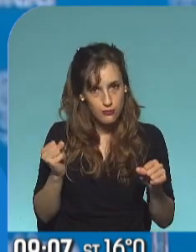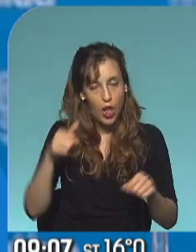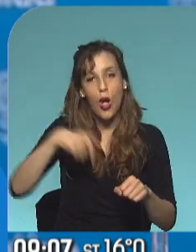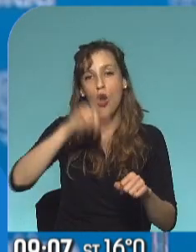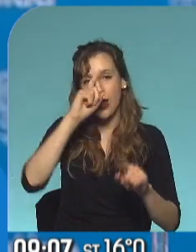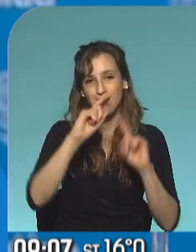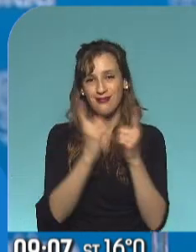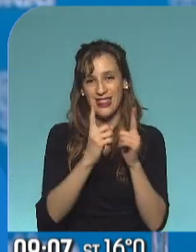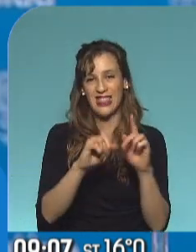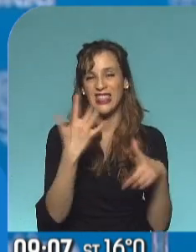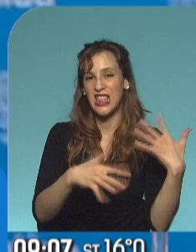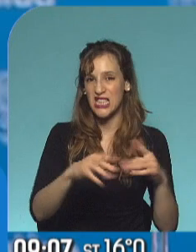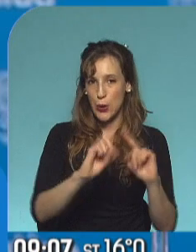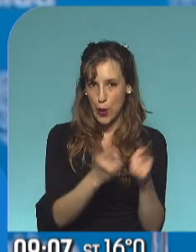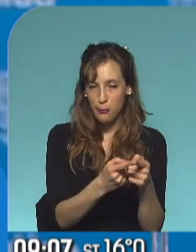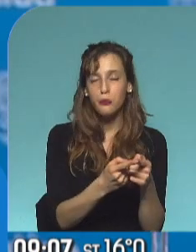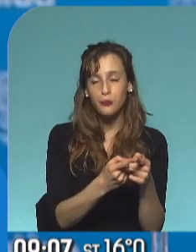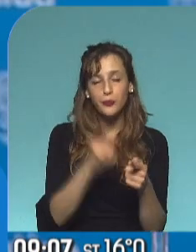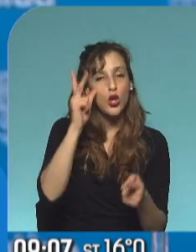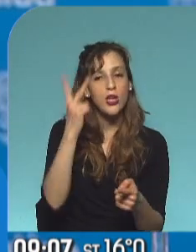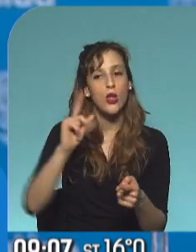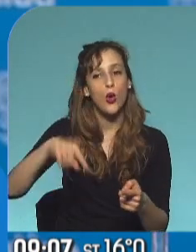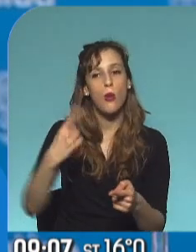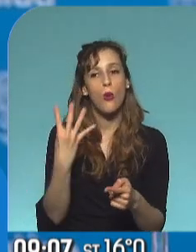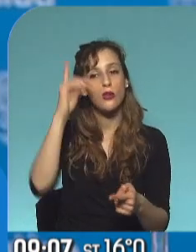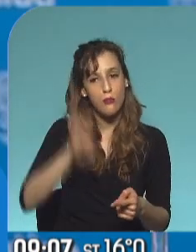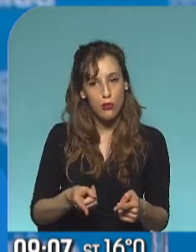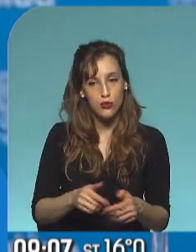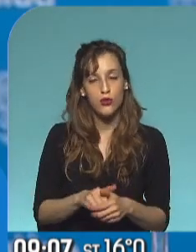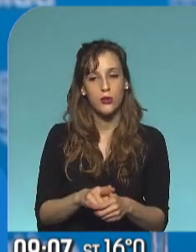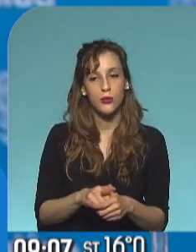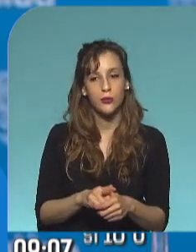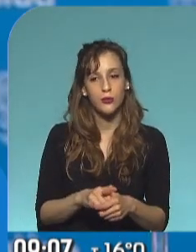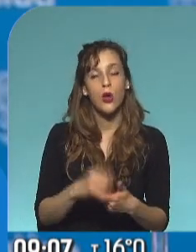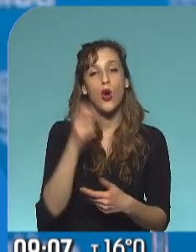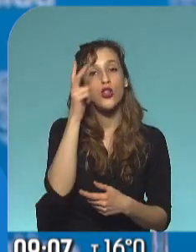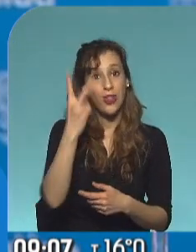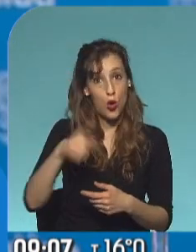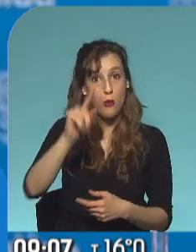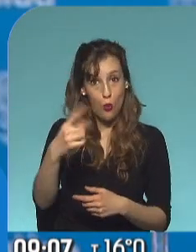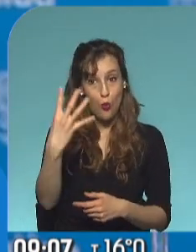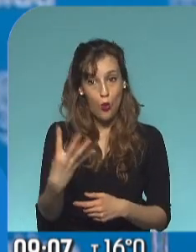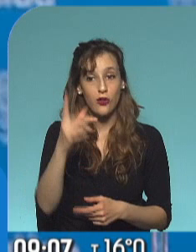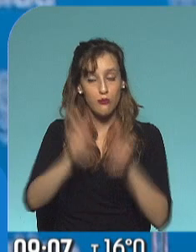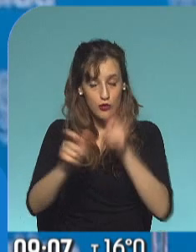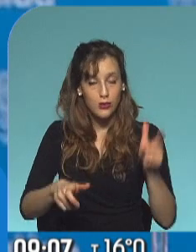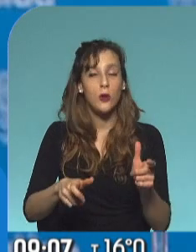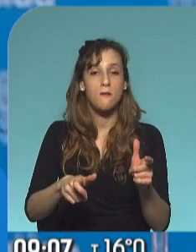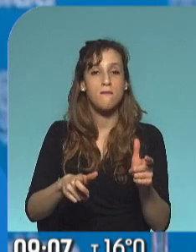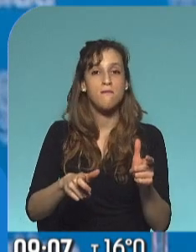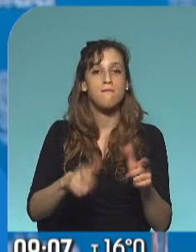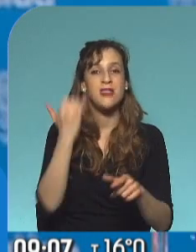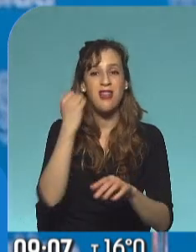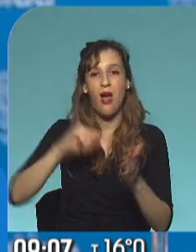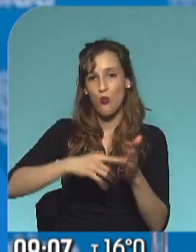terapia intensiva el 82,4 por ciento de los de los casos en terapia intensiva están en ciudad autónoma